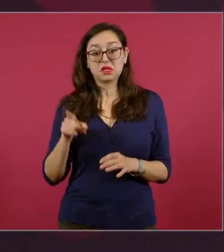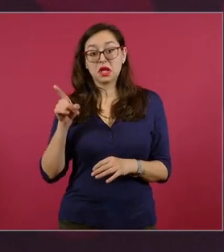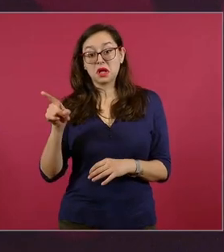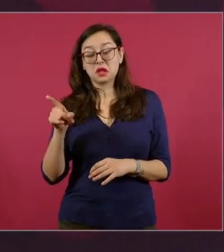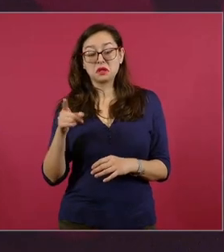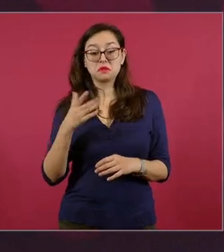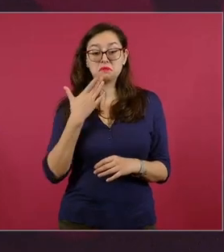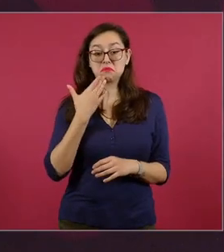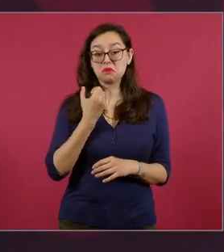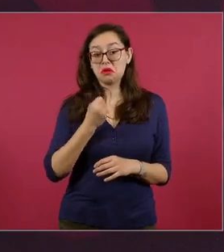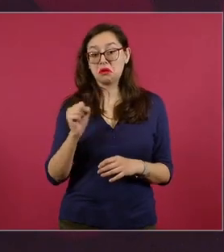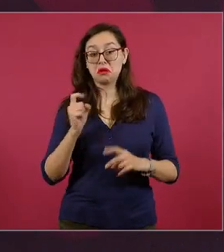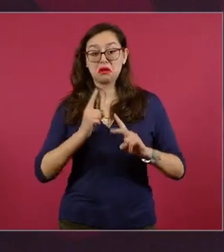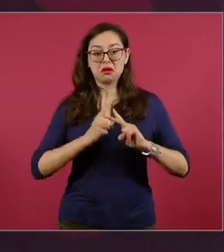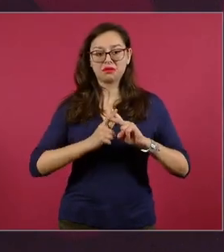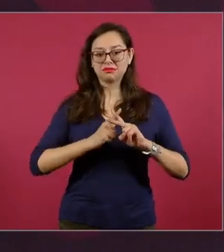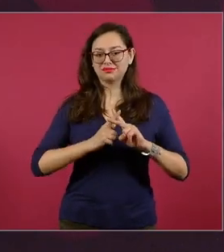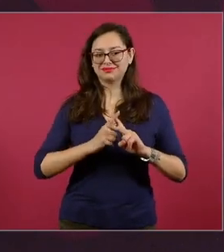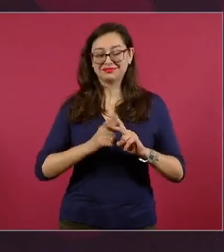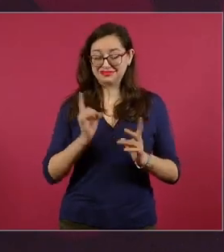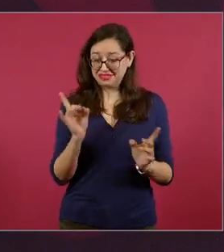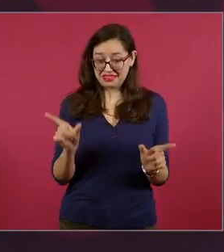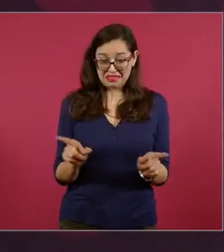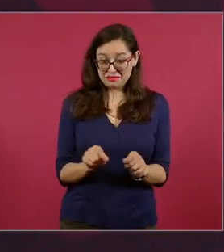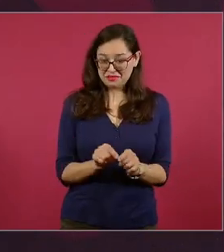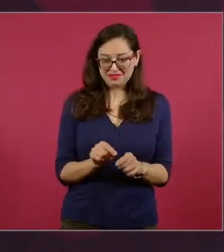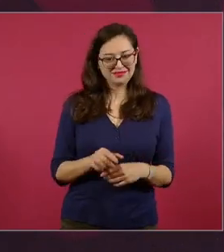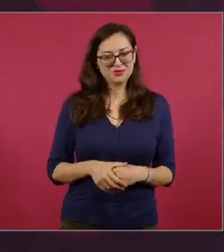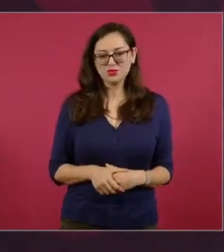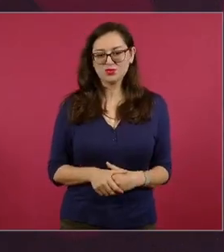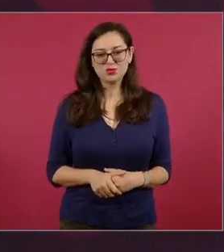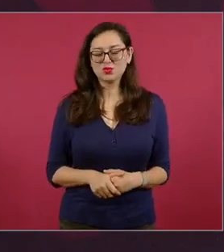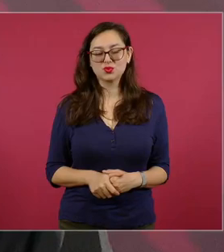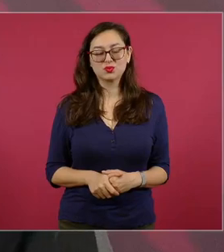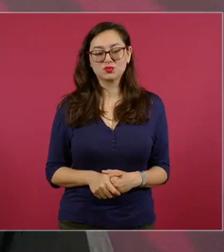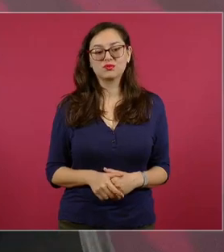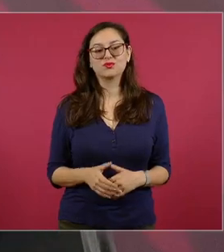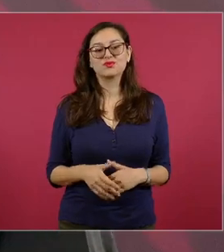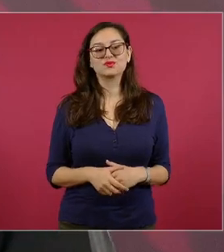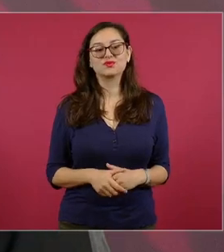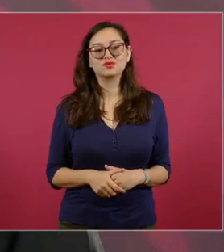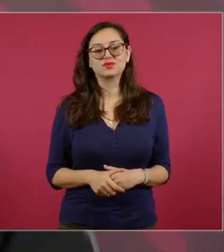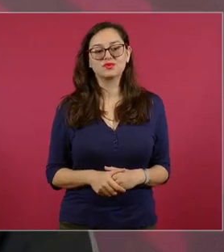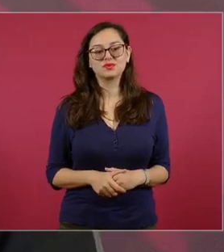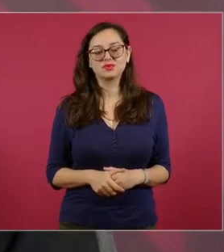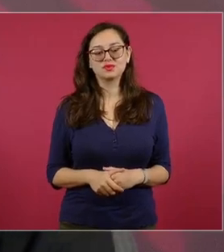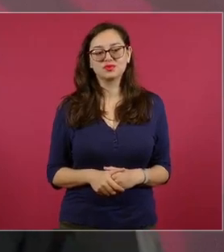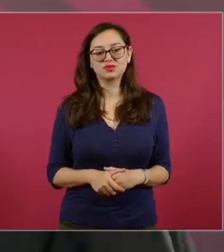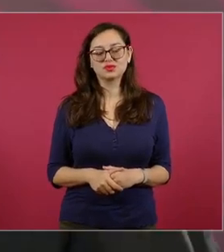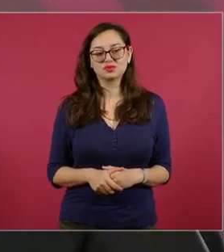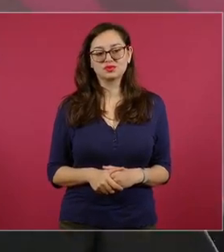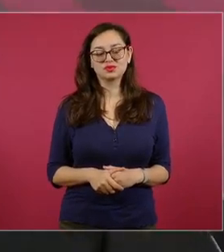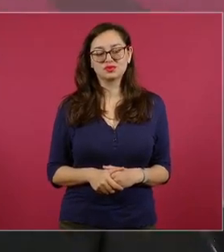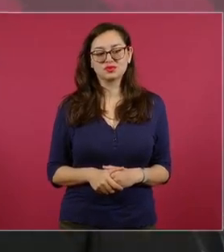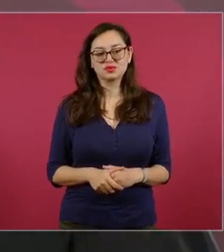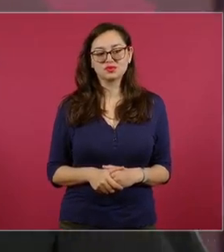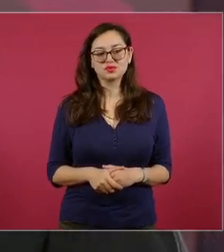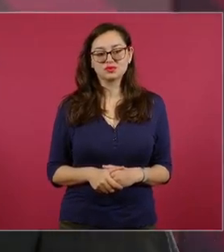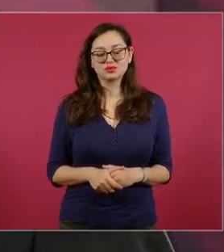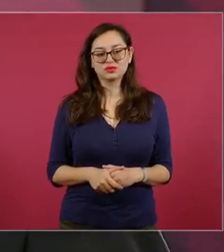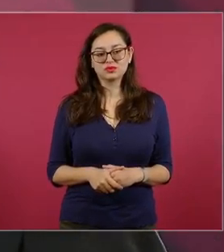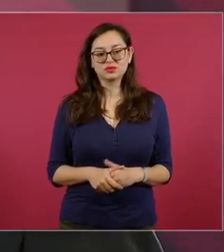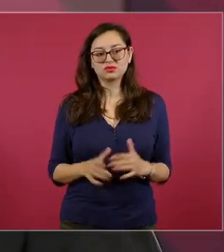El otro día hablábamos y decía, bueno, ¿usted no va a dejar de trabajar? No,